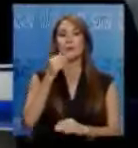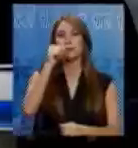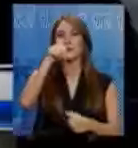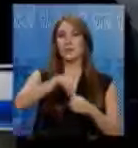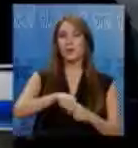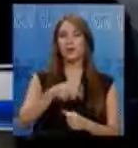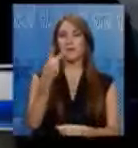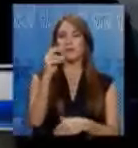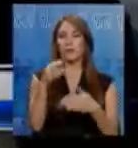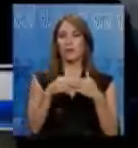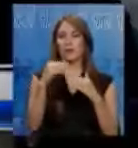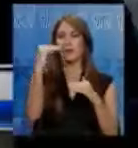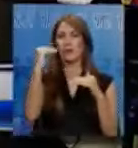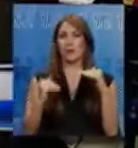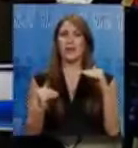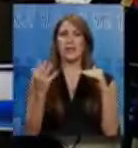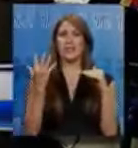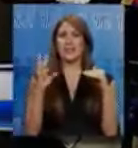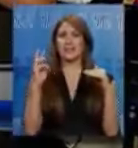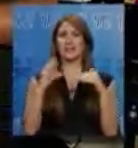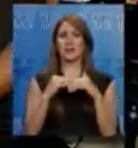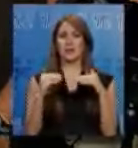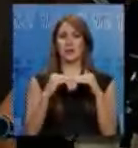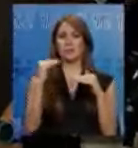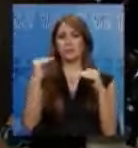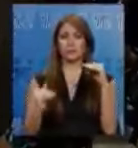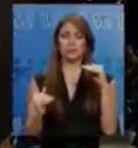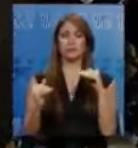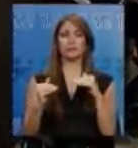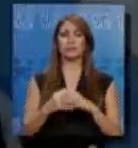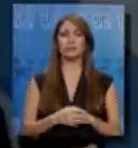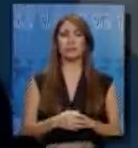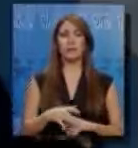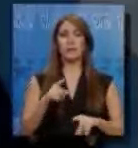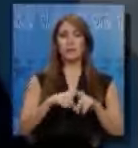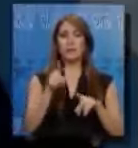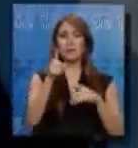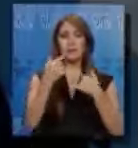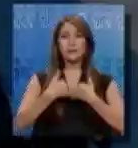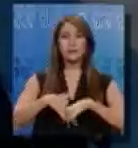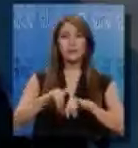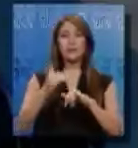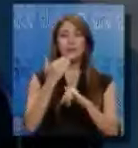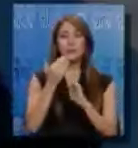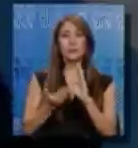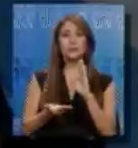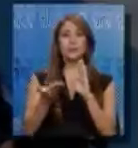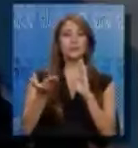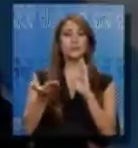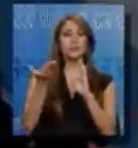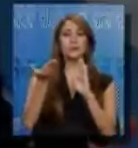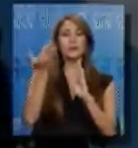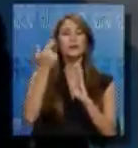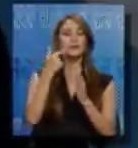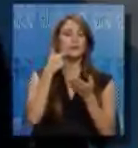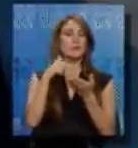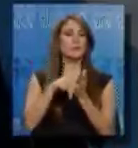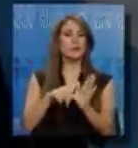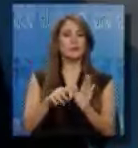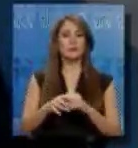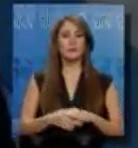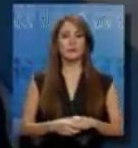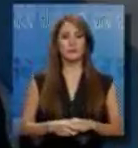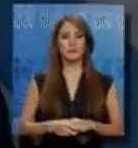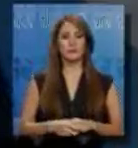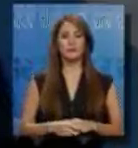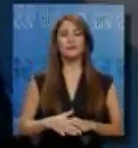llega a 20 dólares. Sí. Llegó a 16 dólares por nuestro crudo nato. Pero si esto continúa, habrá que ir aumentando las medidas. Y, por ejemplo, en